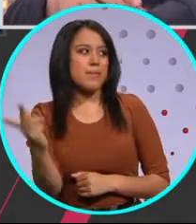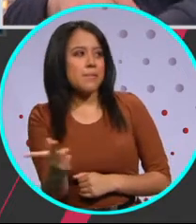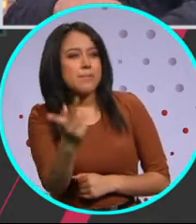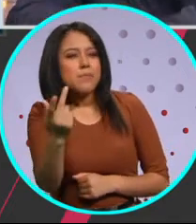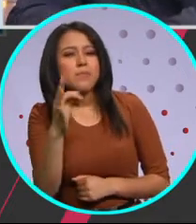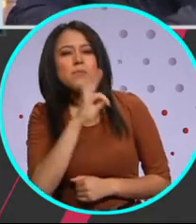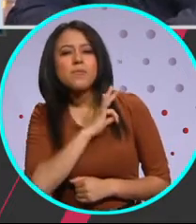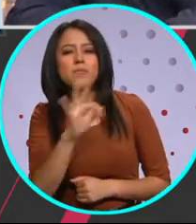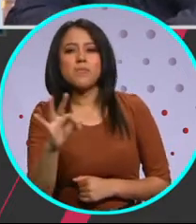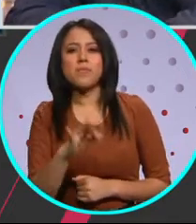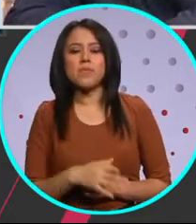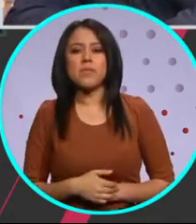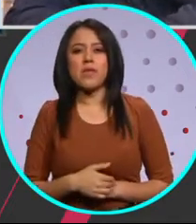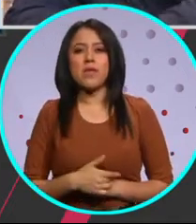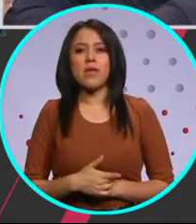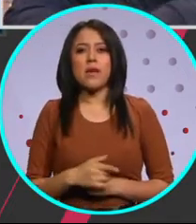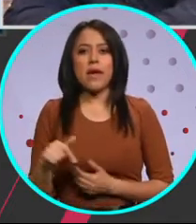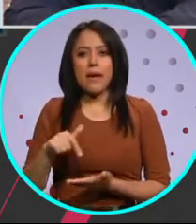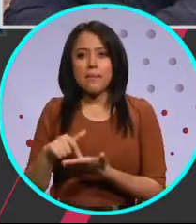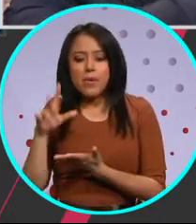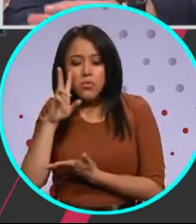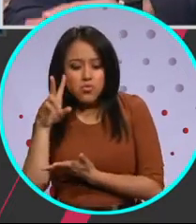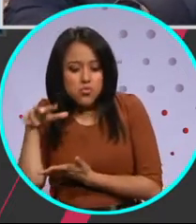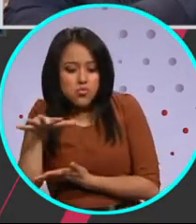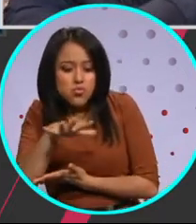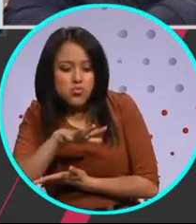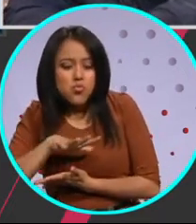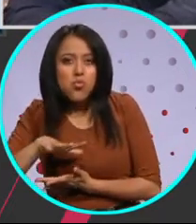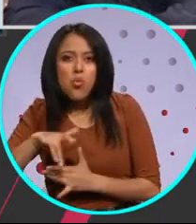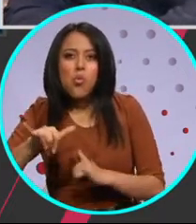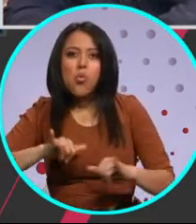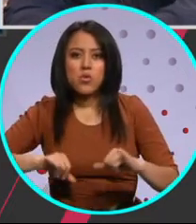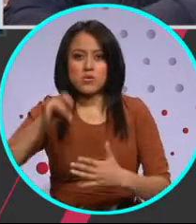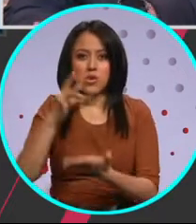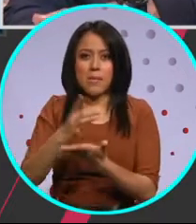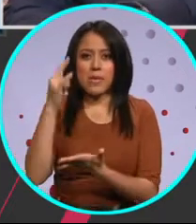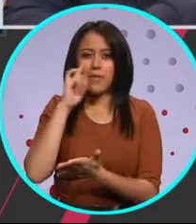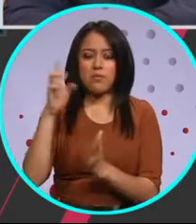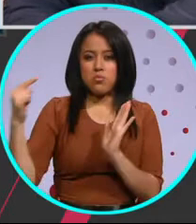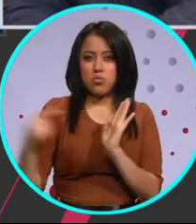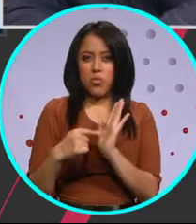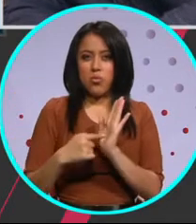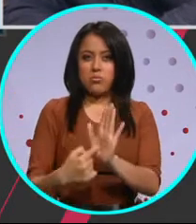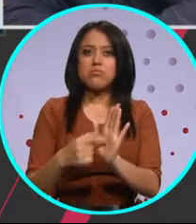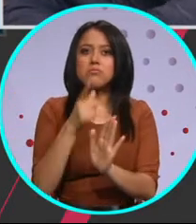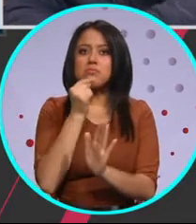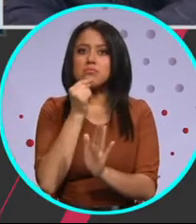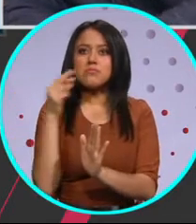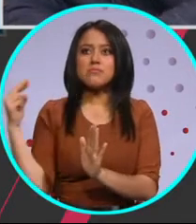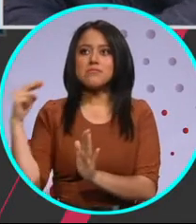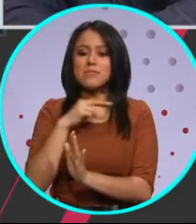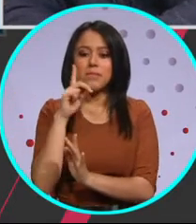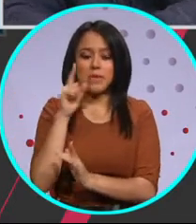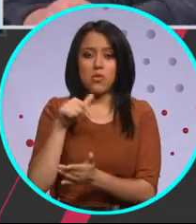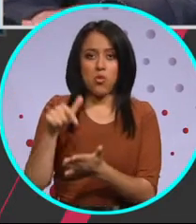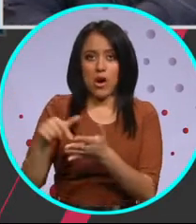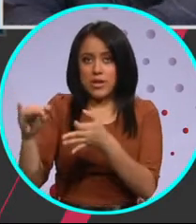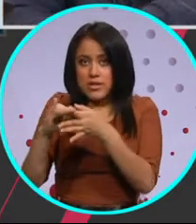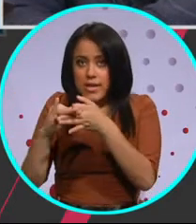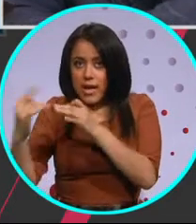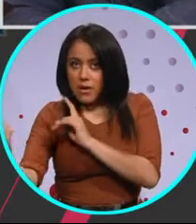tiene un geoposicionamiento en donde sólo apretando este botón el policía más cercano a la zona donde